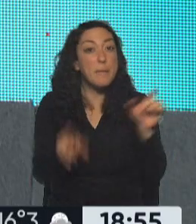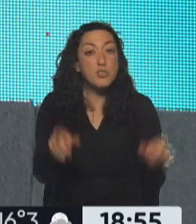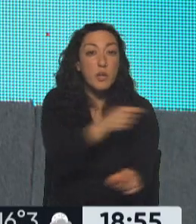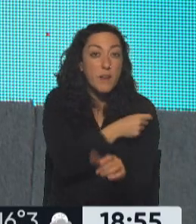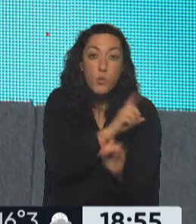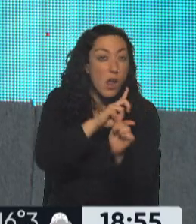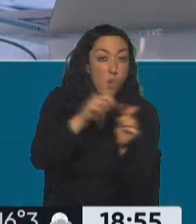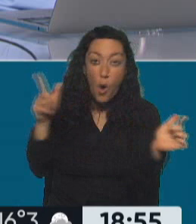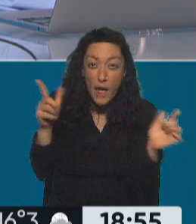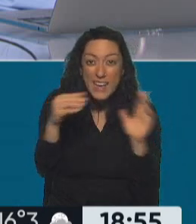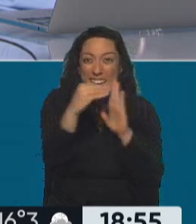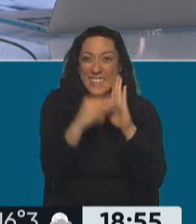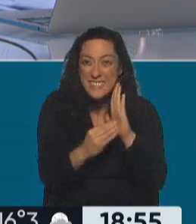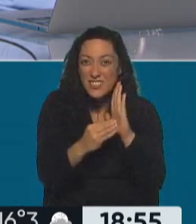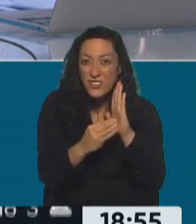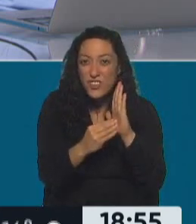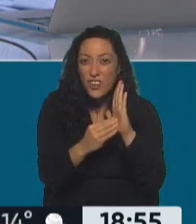vacunada?